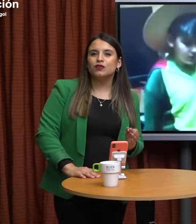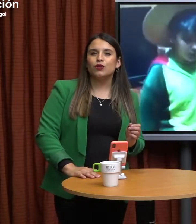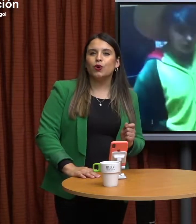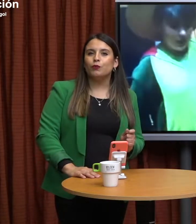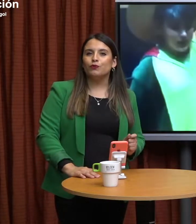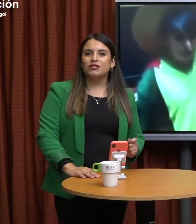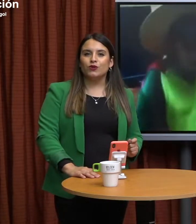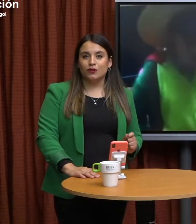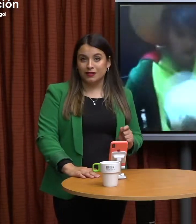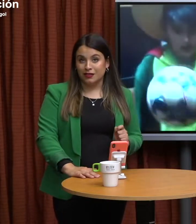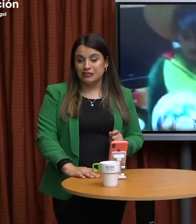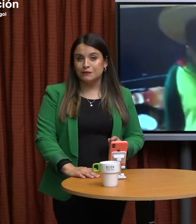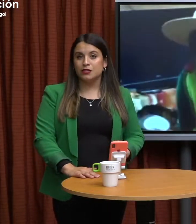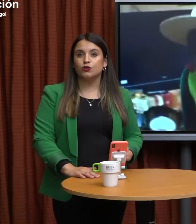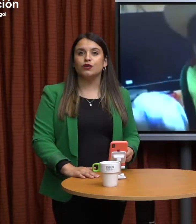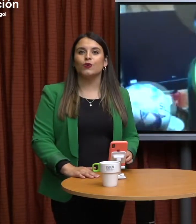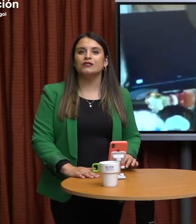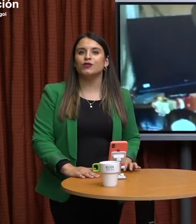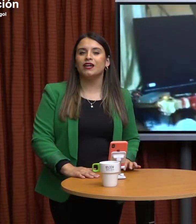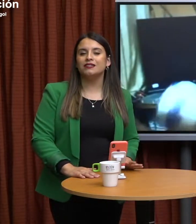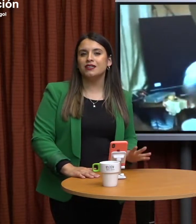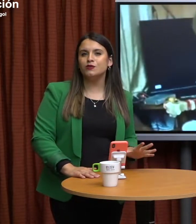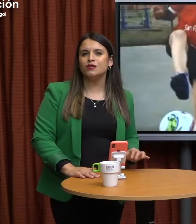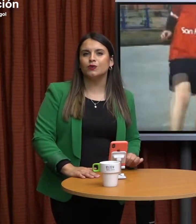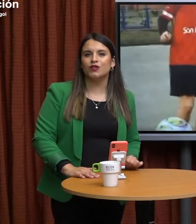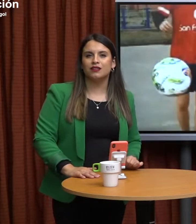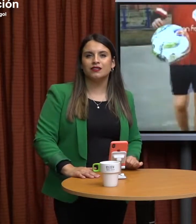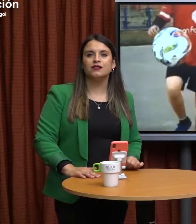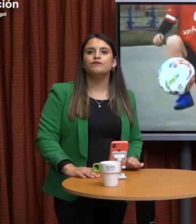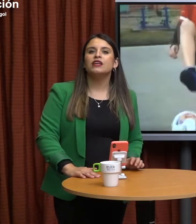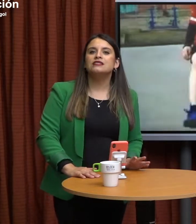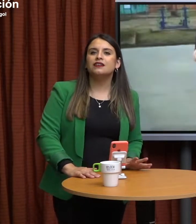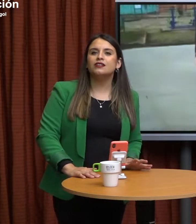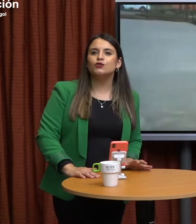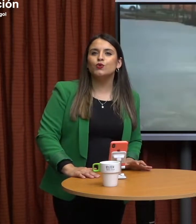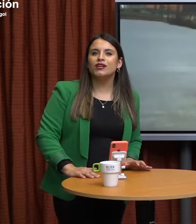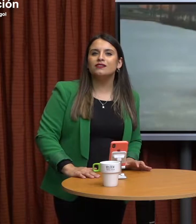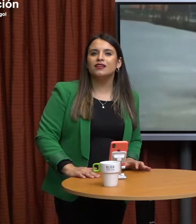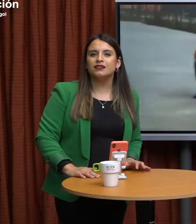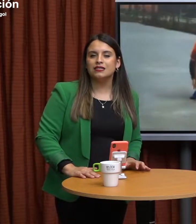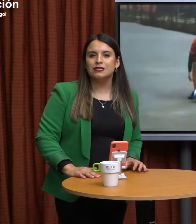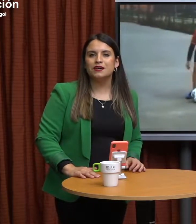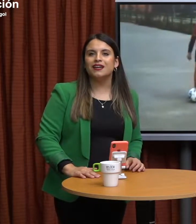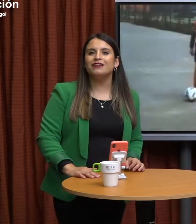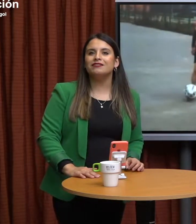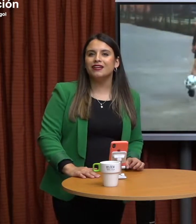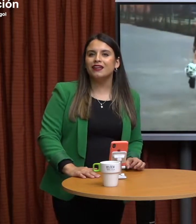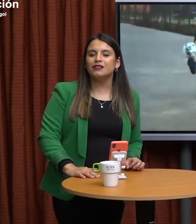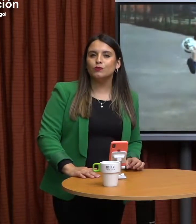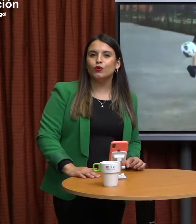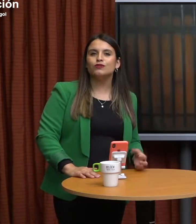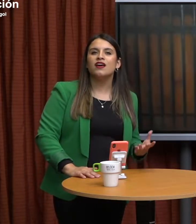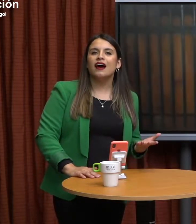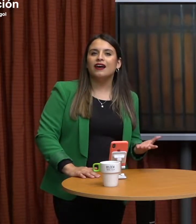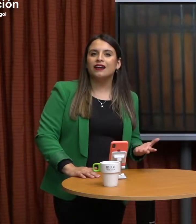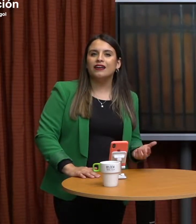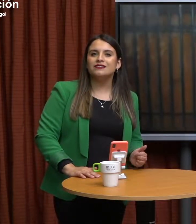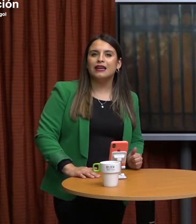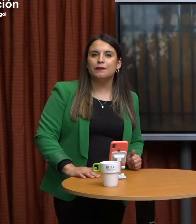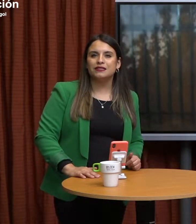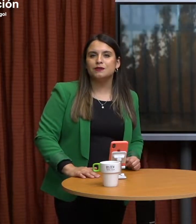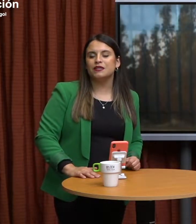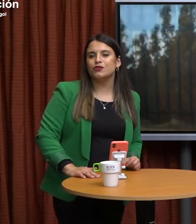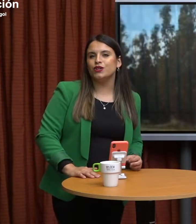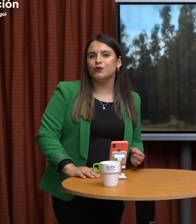reconocimiento al compromiso de los establecimientos educacionales y sus estudiantes, se realizó durante esta semana la entrega de estímulos a